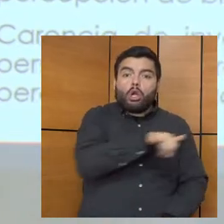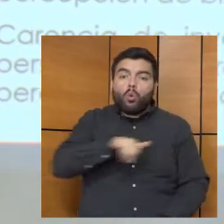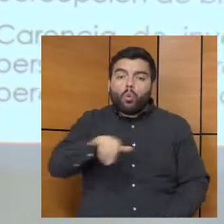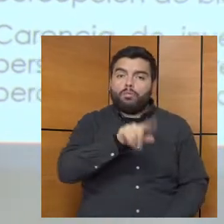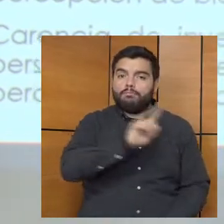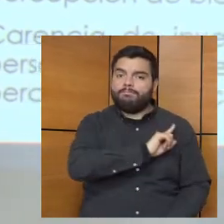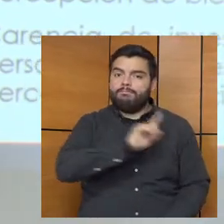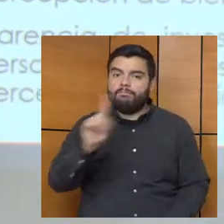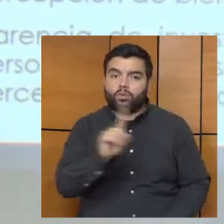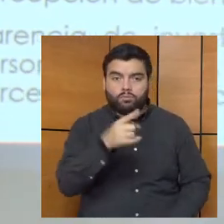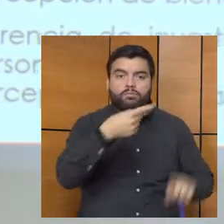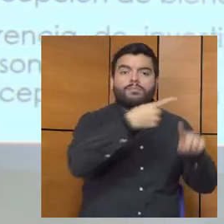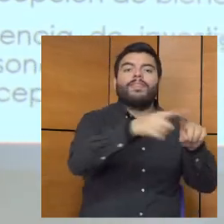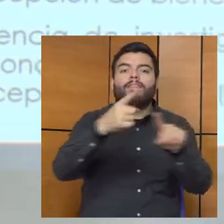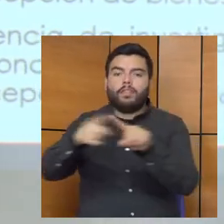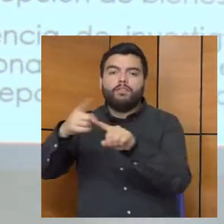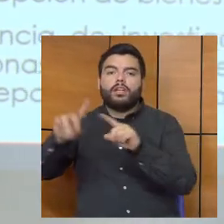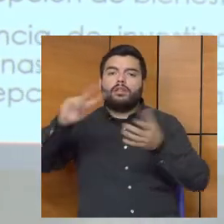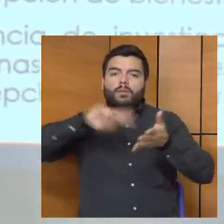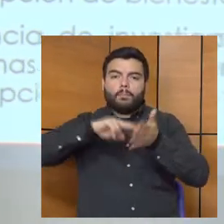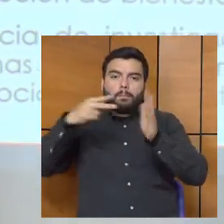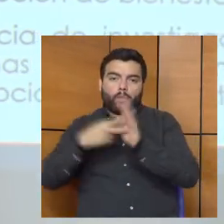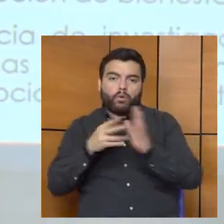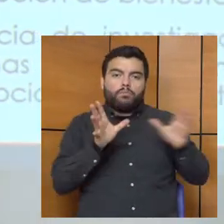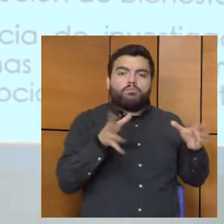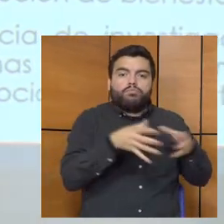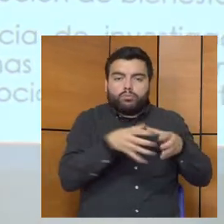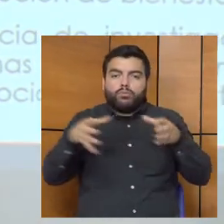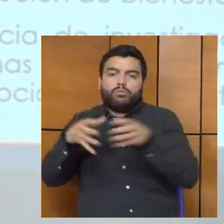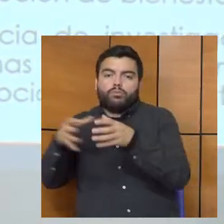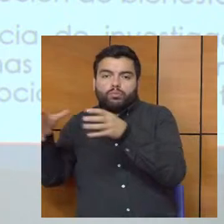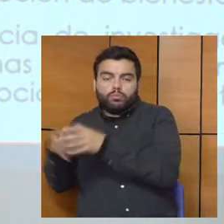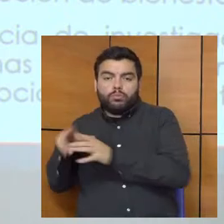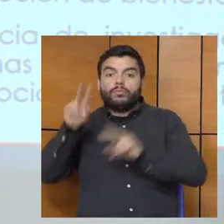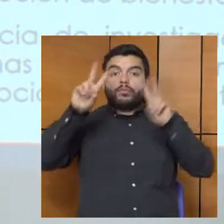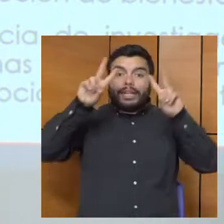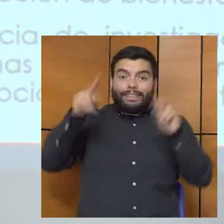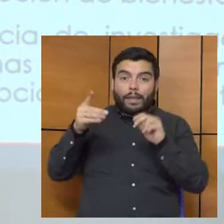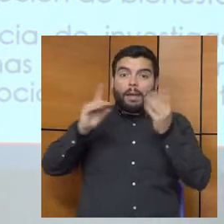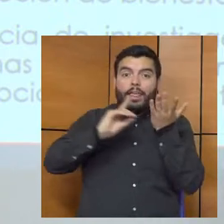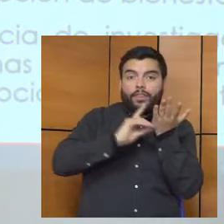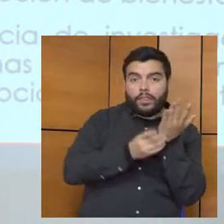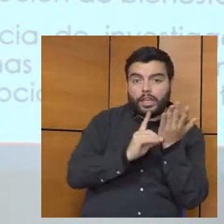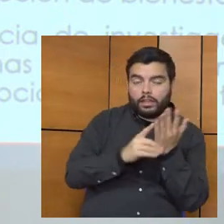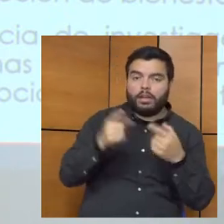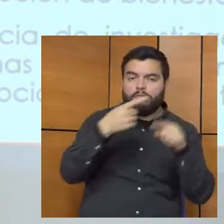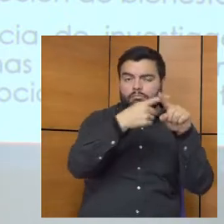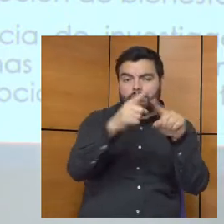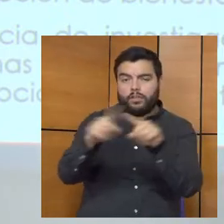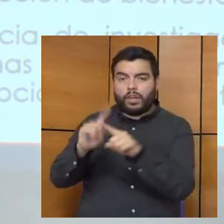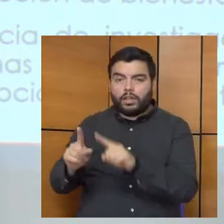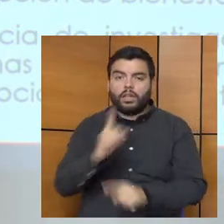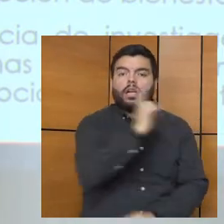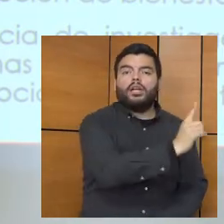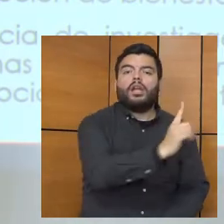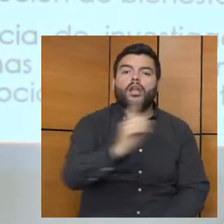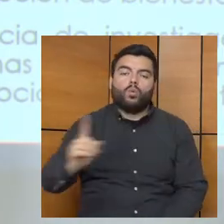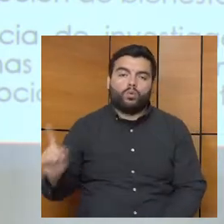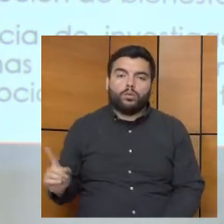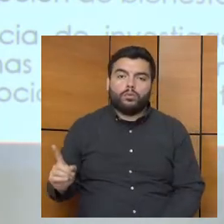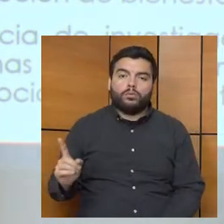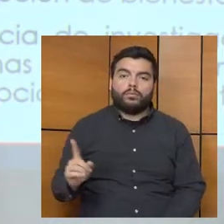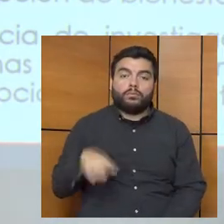distintos grupos con distintas problemáticas y que la brecha digital no es la misma para unas personas mayores que para otras. Y bueno,